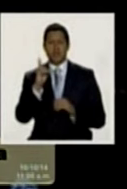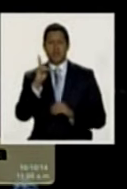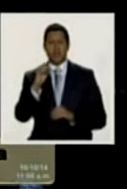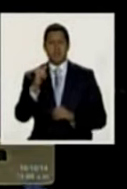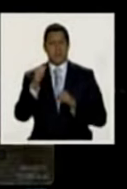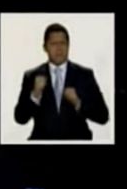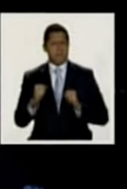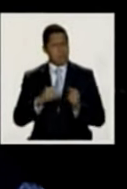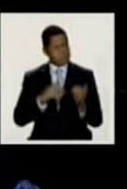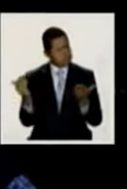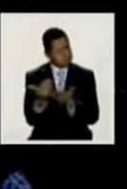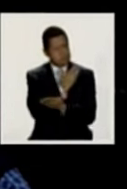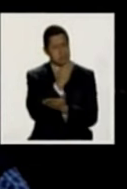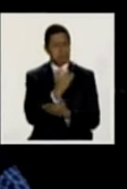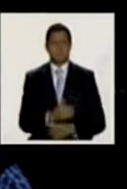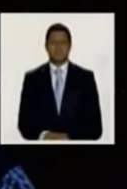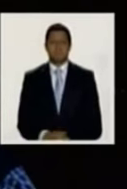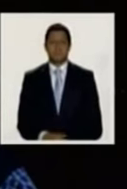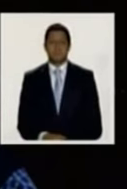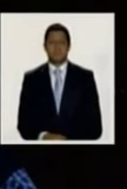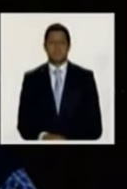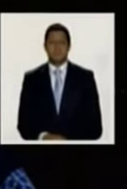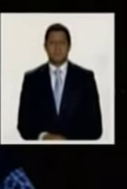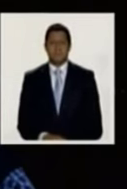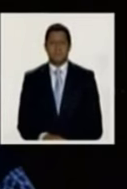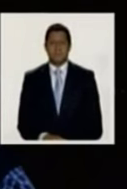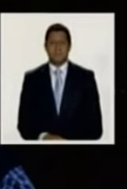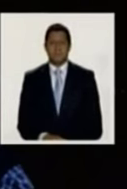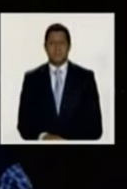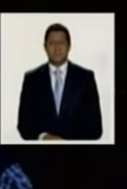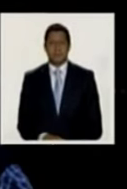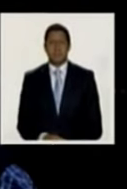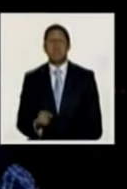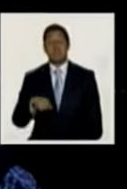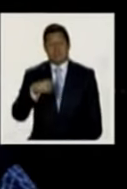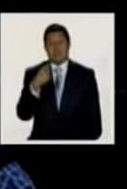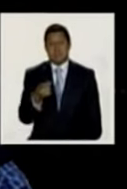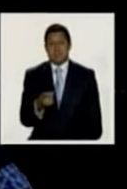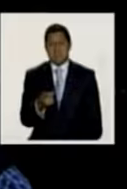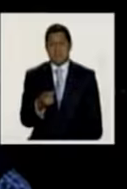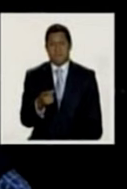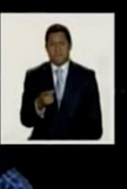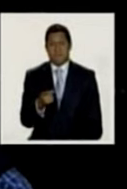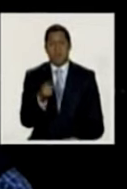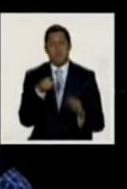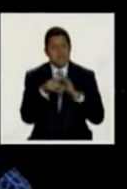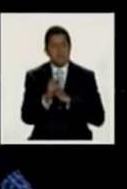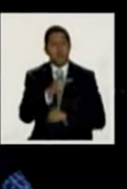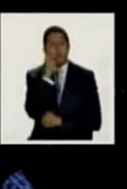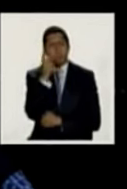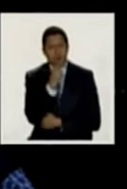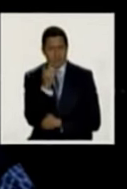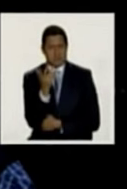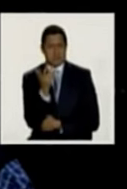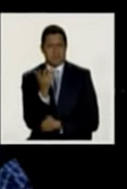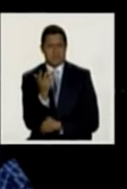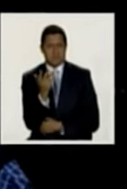Bárbara desapareciera, ¿verdad? Y bueno, y por esa razón se metió en la política,